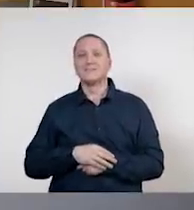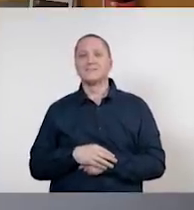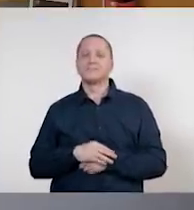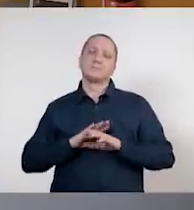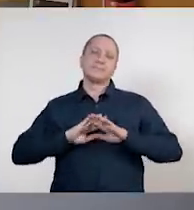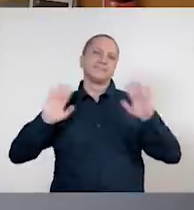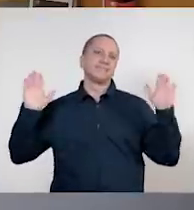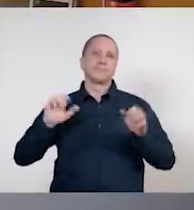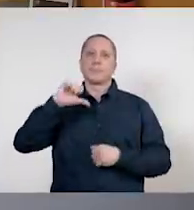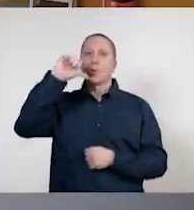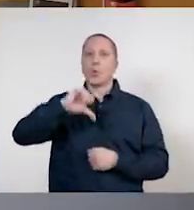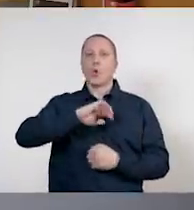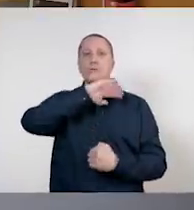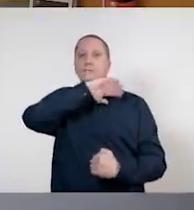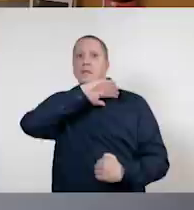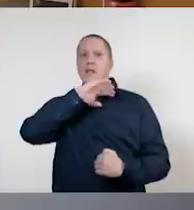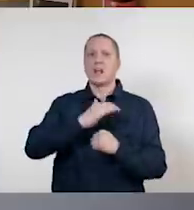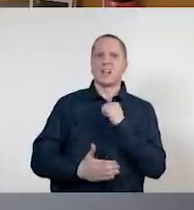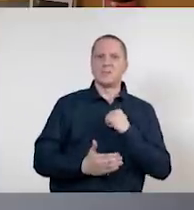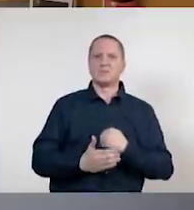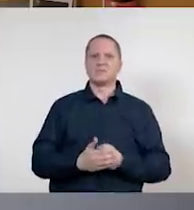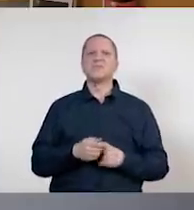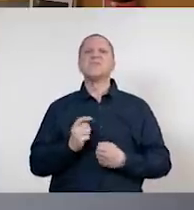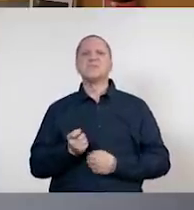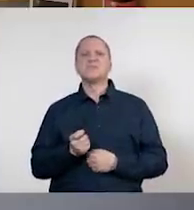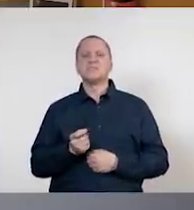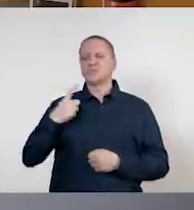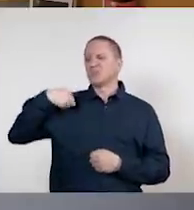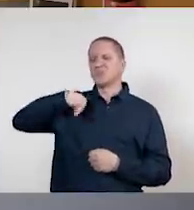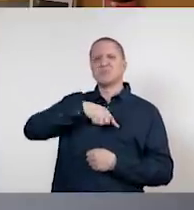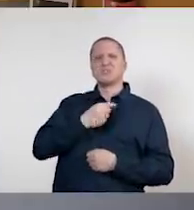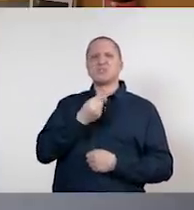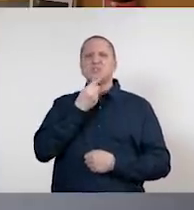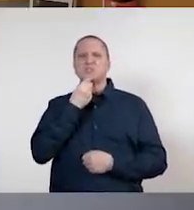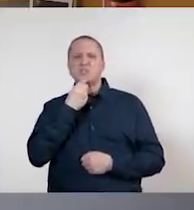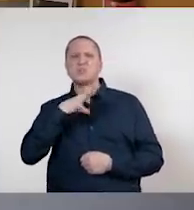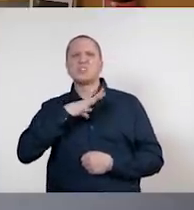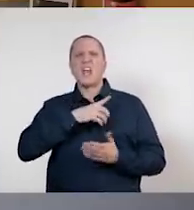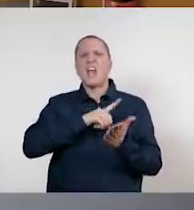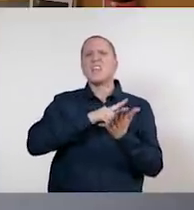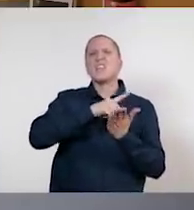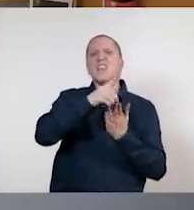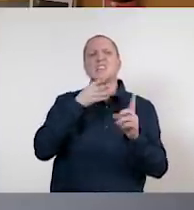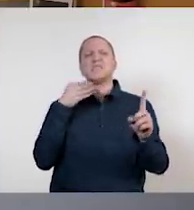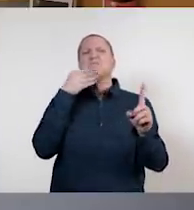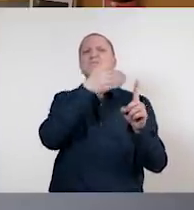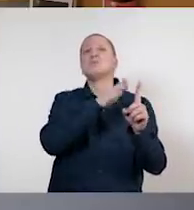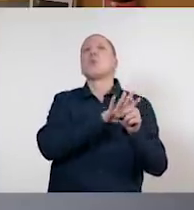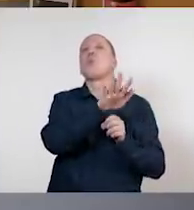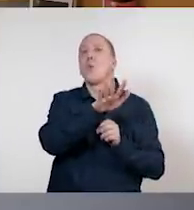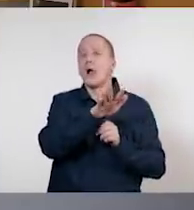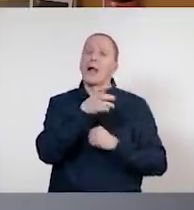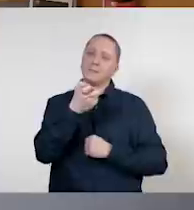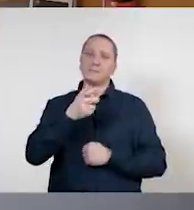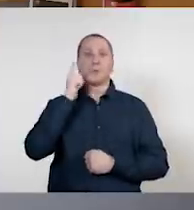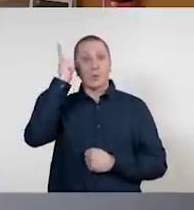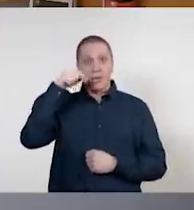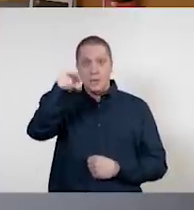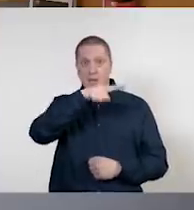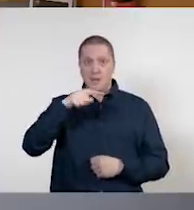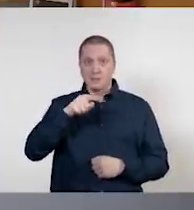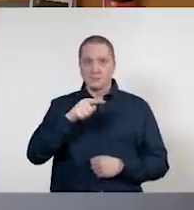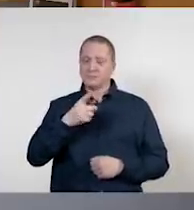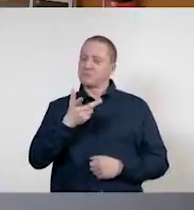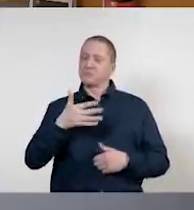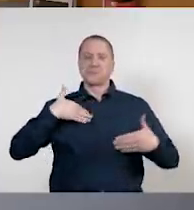Ay, bueno, pues por hoy hemos terminado con ¿A qué tenemos derecho las niñas y los niños? Espero lo hayan